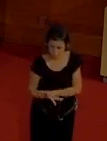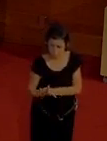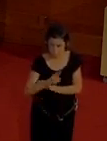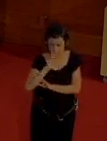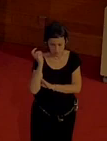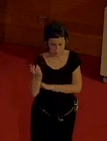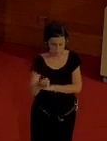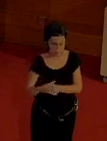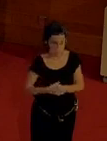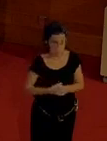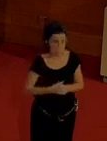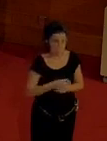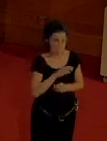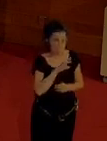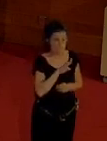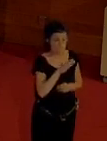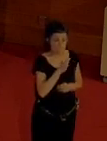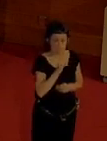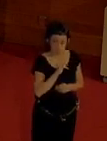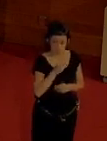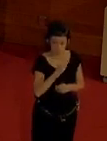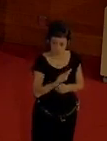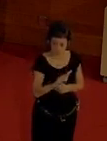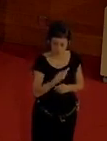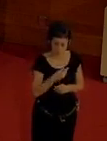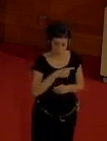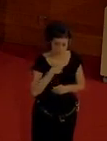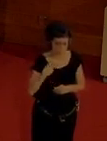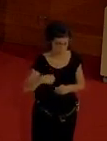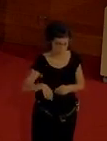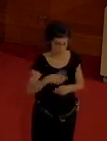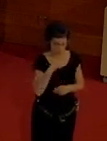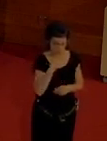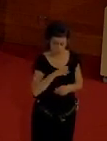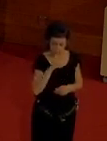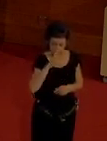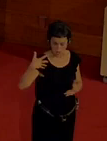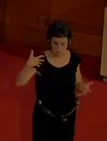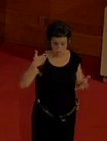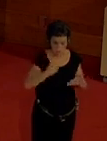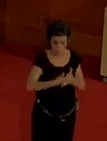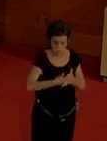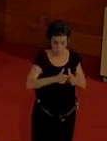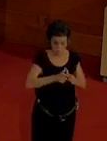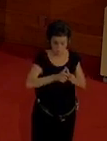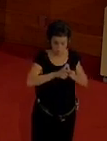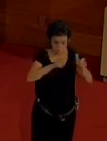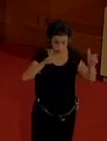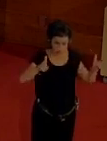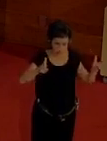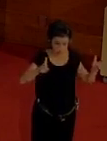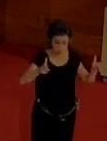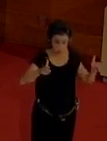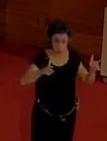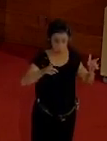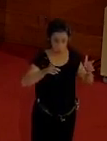y el producto interior bruto de China ha aumentado mucho los últimos 40 años y dentro del tanto por cento de